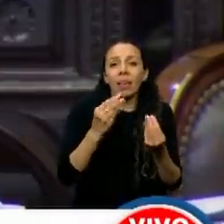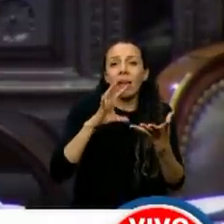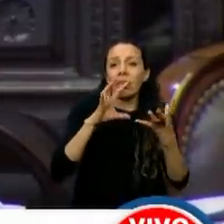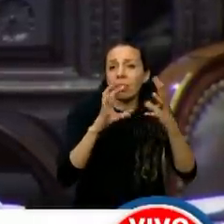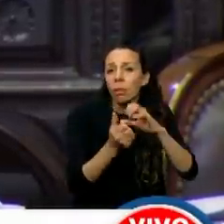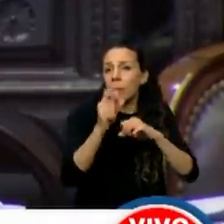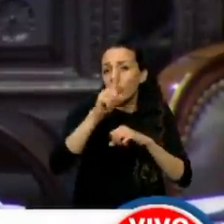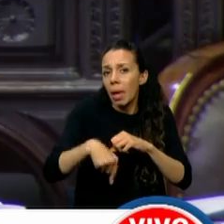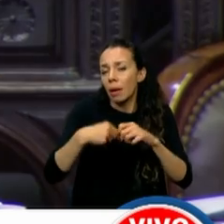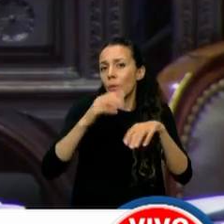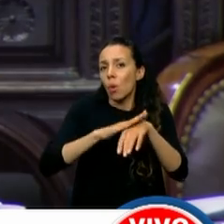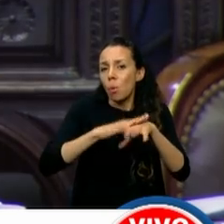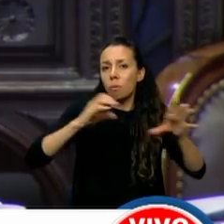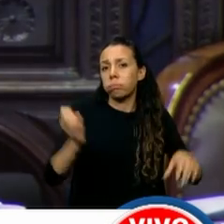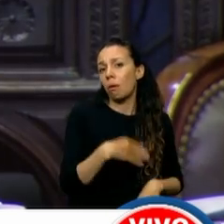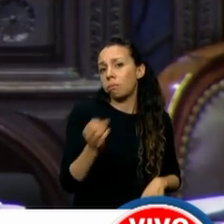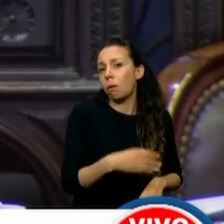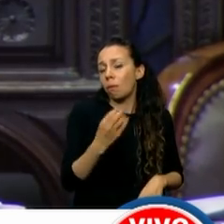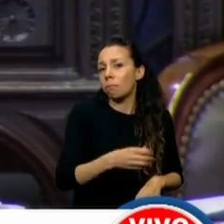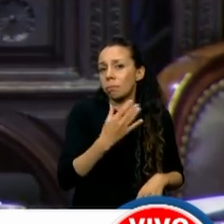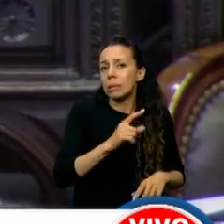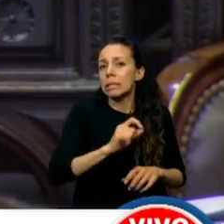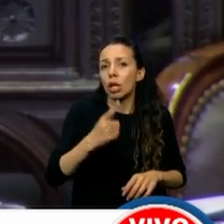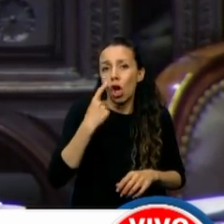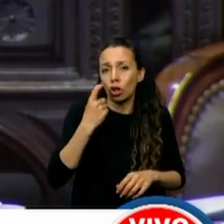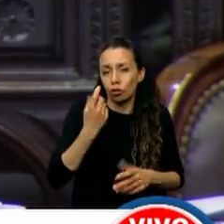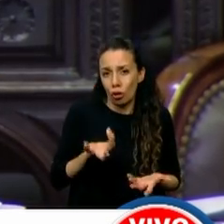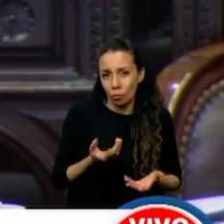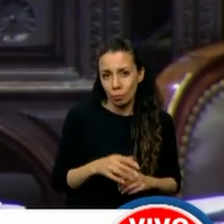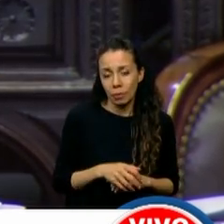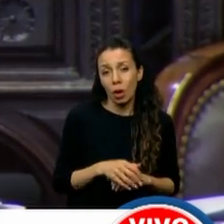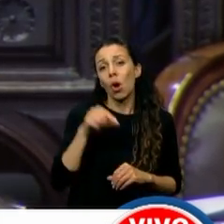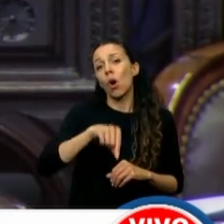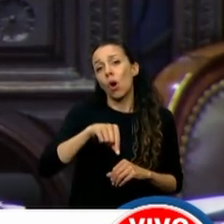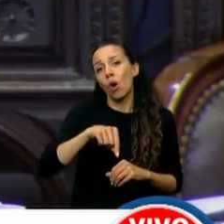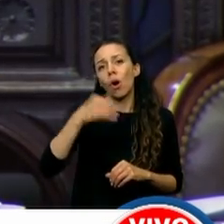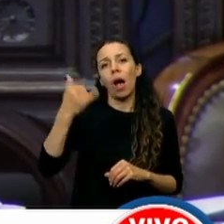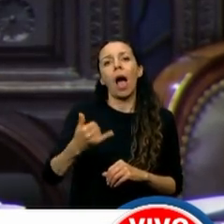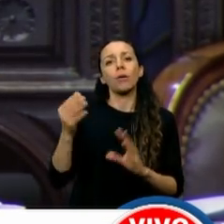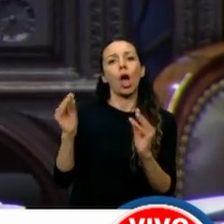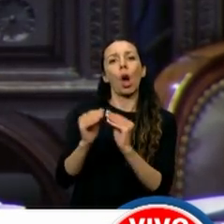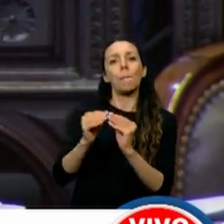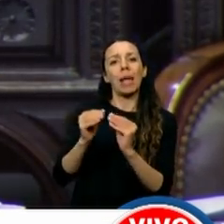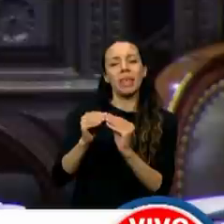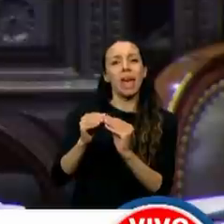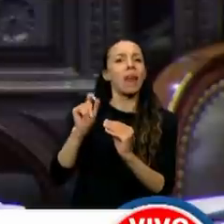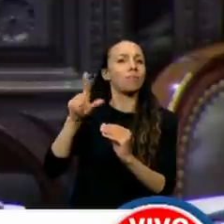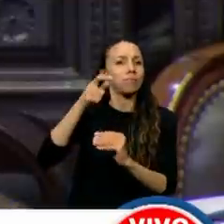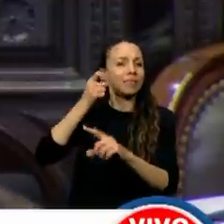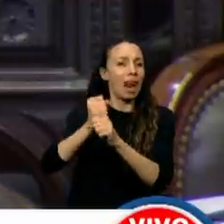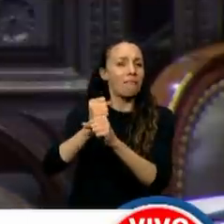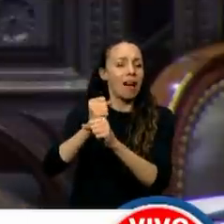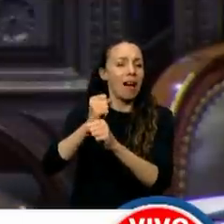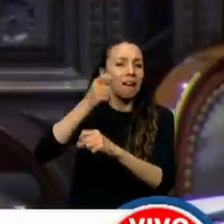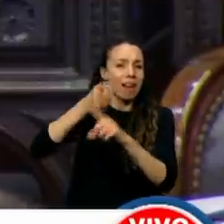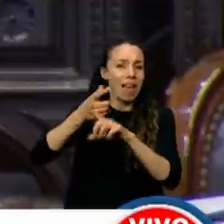populares hoy que tenemos el lujo de contar con una compañera cartonera en este recinto como nati que está acá